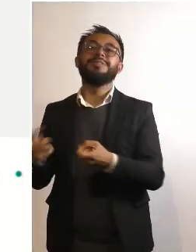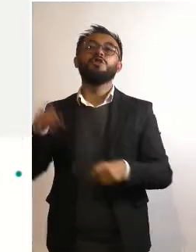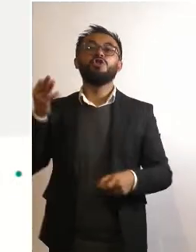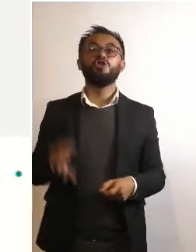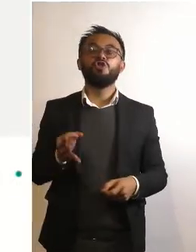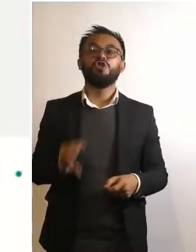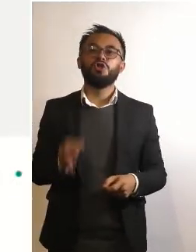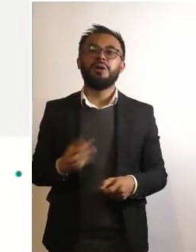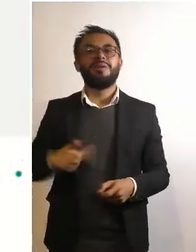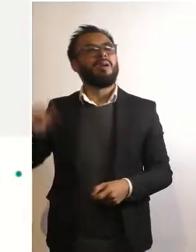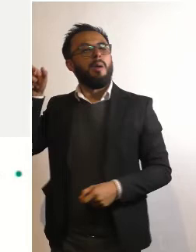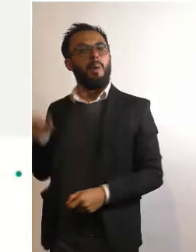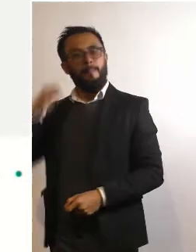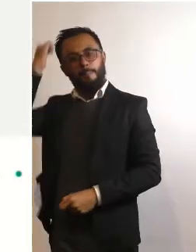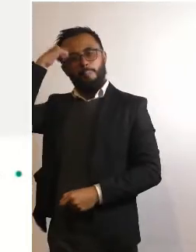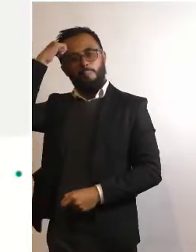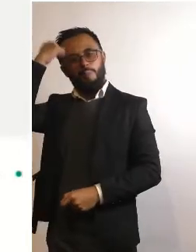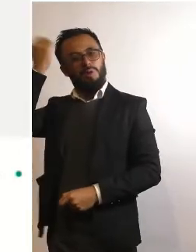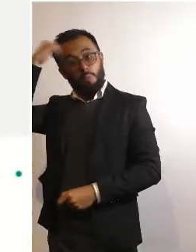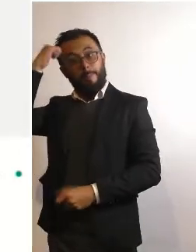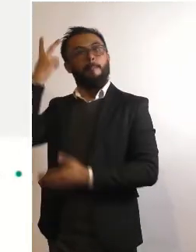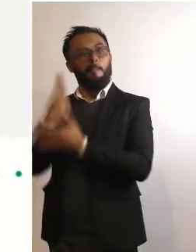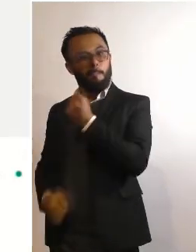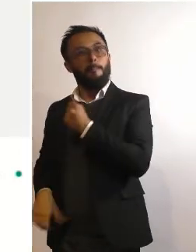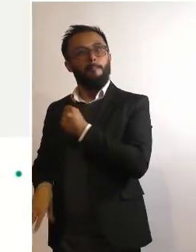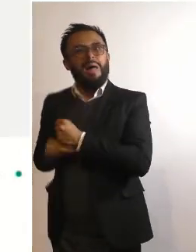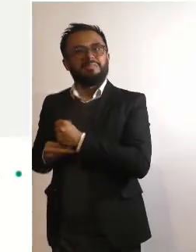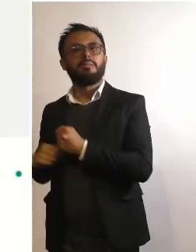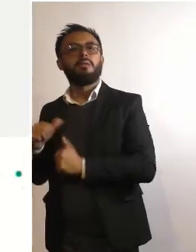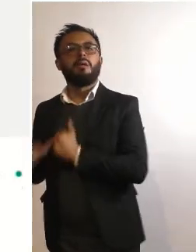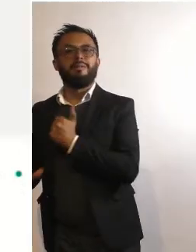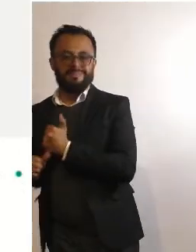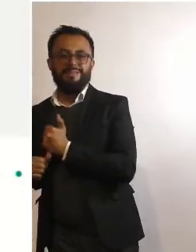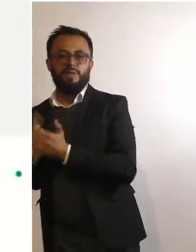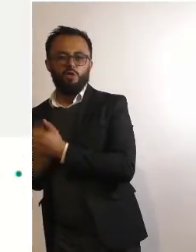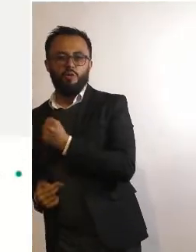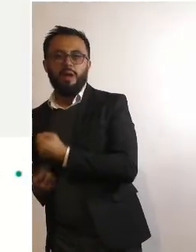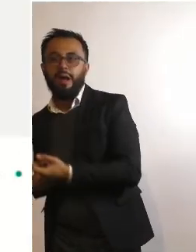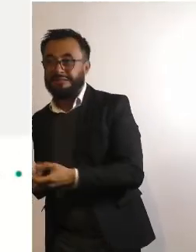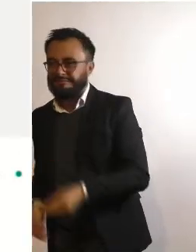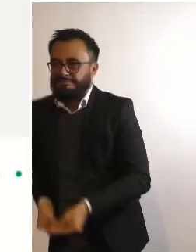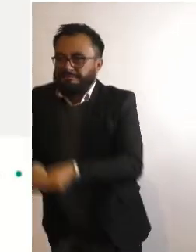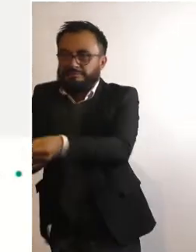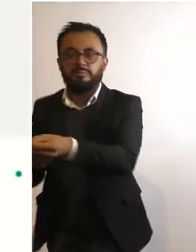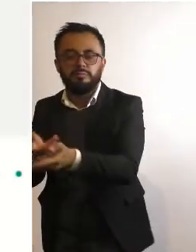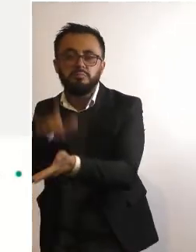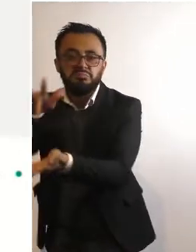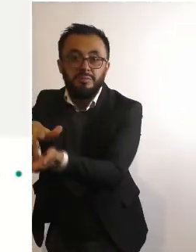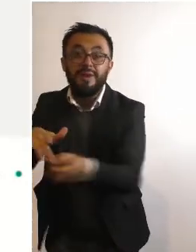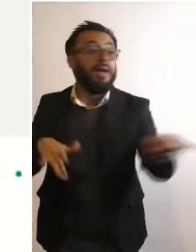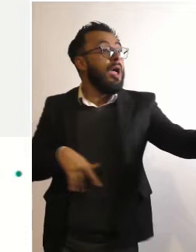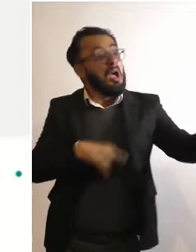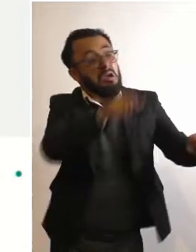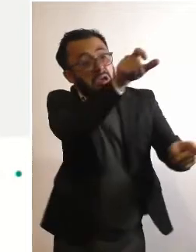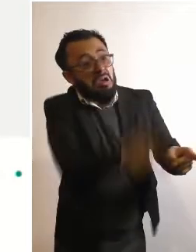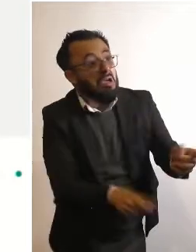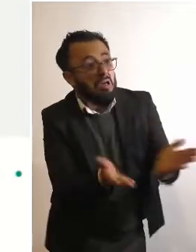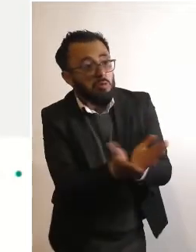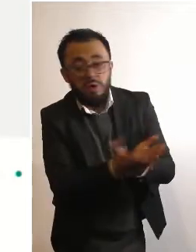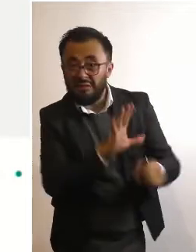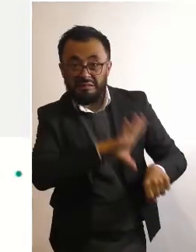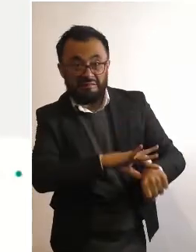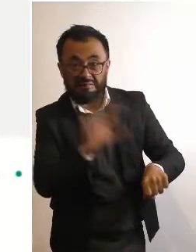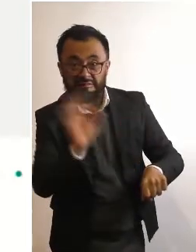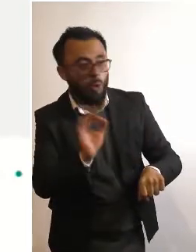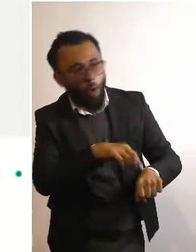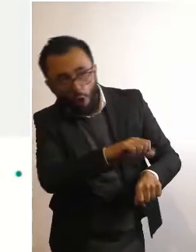asistencial en los Cobos Medical Center. Y de igual forma también para aquellos estudiantes que no son de salud, que desde las